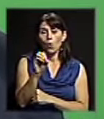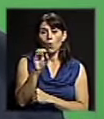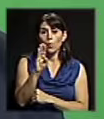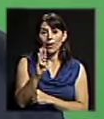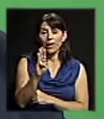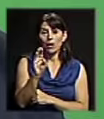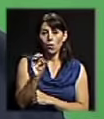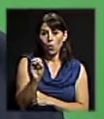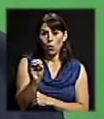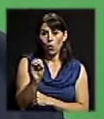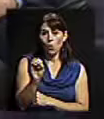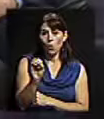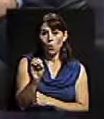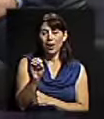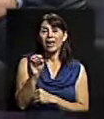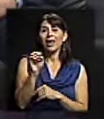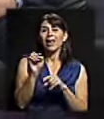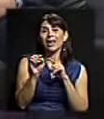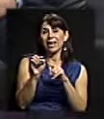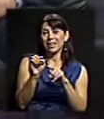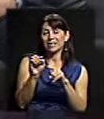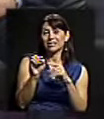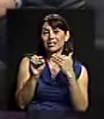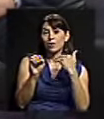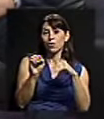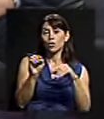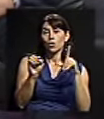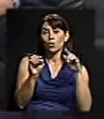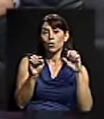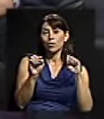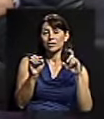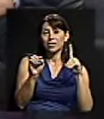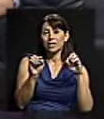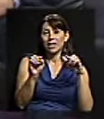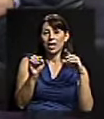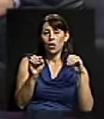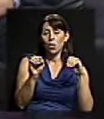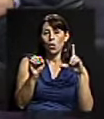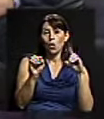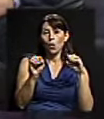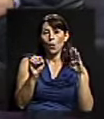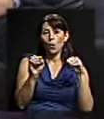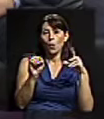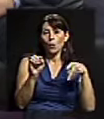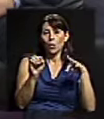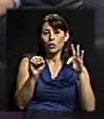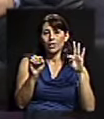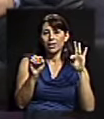oo que es el correo de de Don Luis Diego l proti Eh